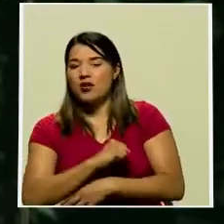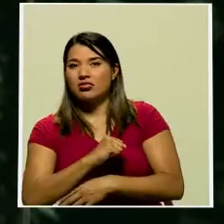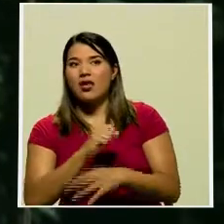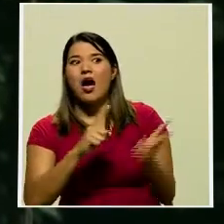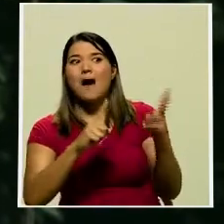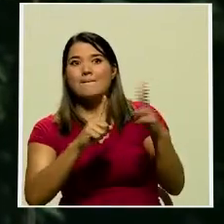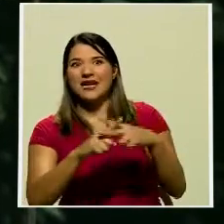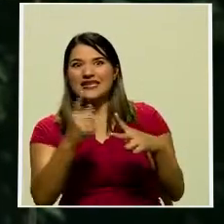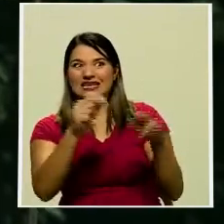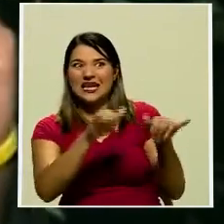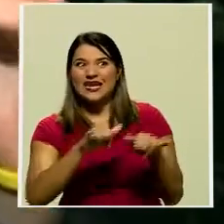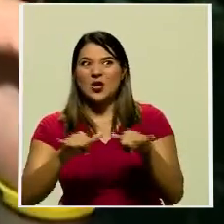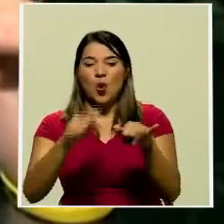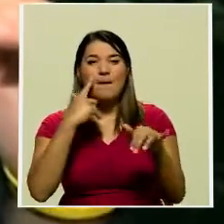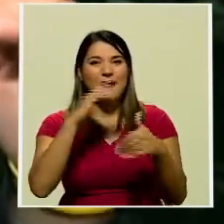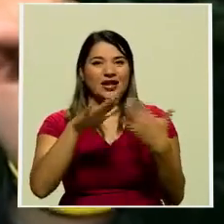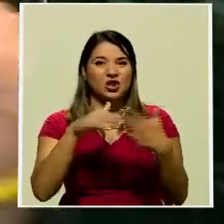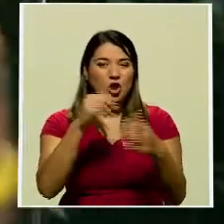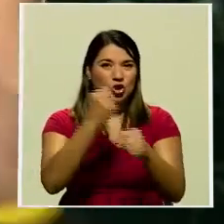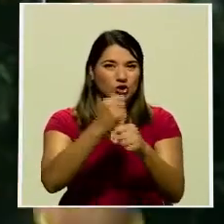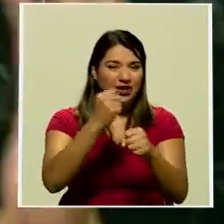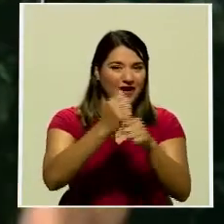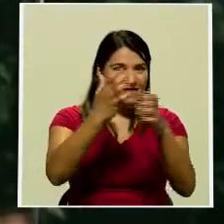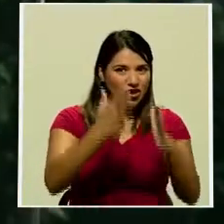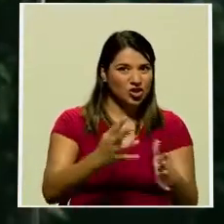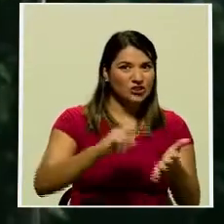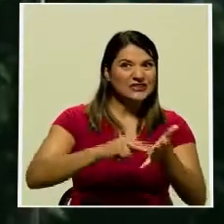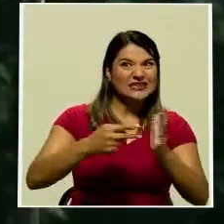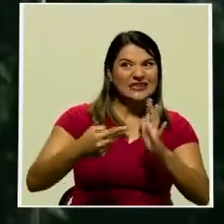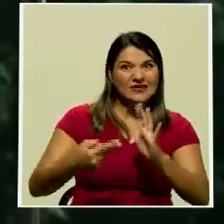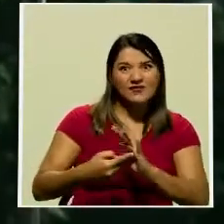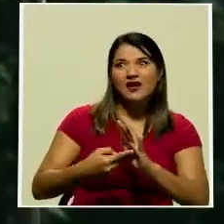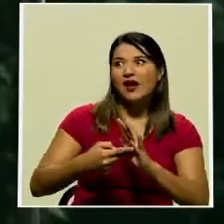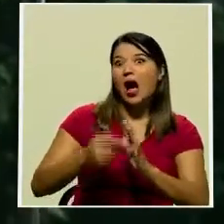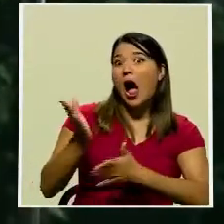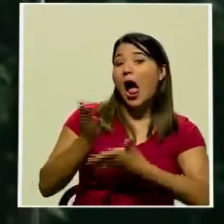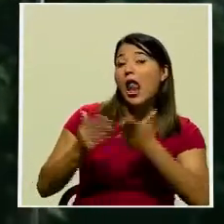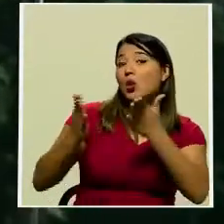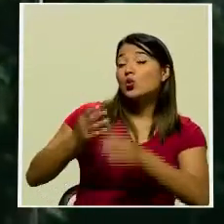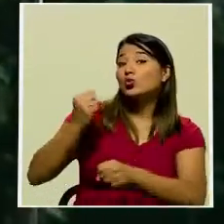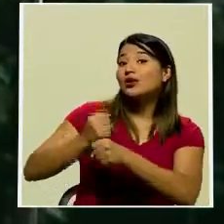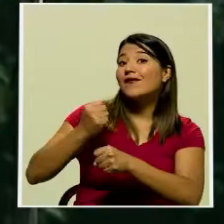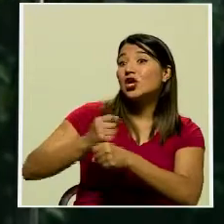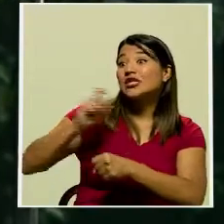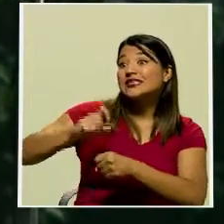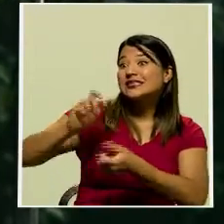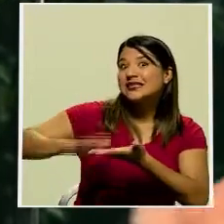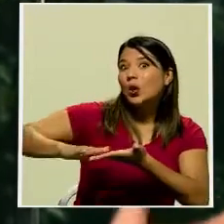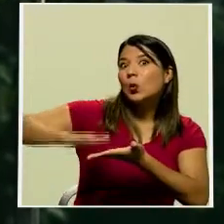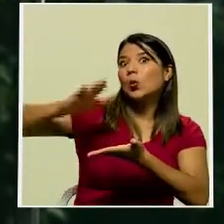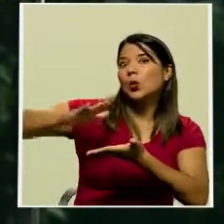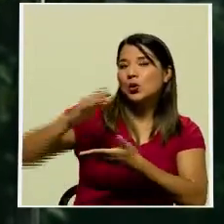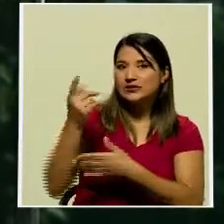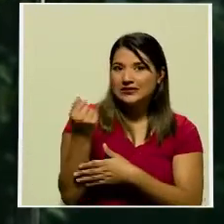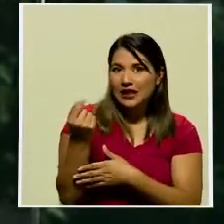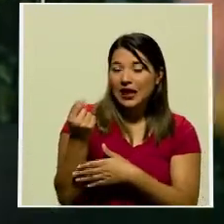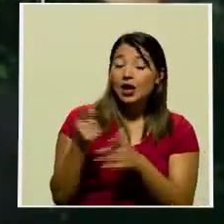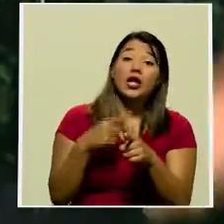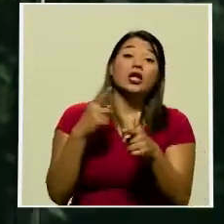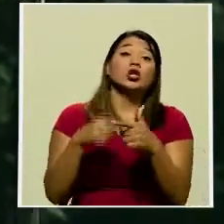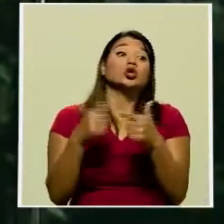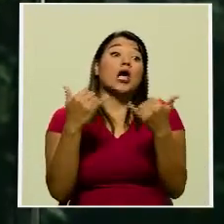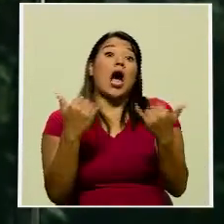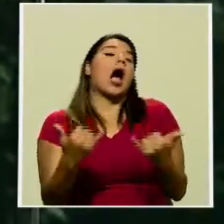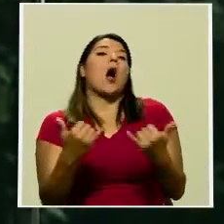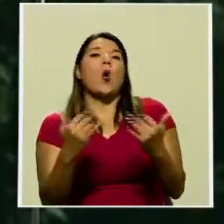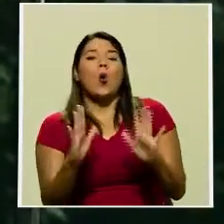implicar en muchos casos subirle el salario a los funcionarios, por ejemplo los policías, ahora salen con este ornitorrinco jurídico, este gallo